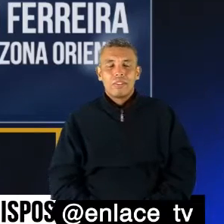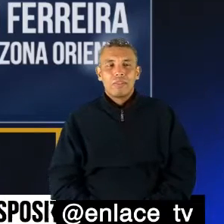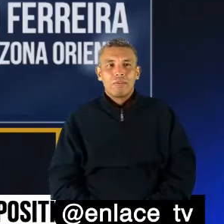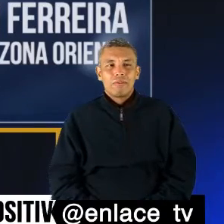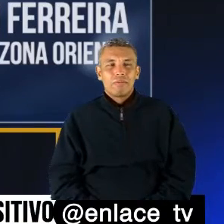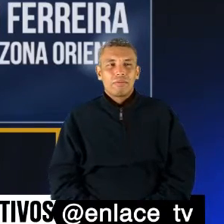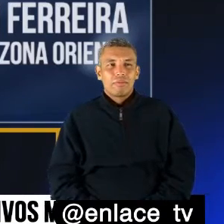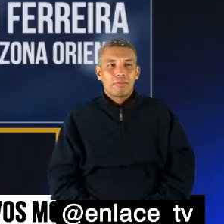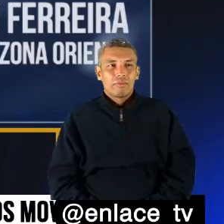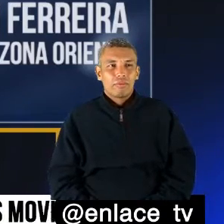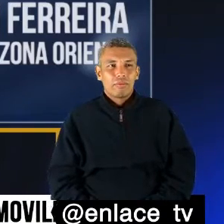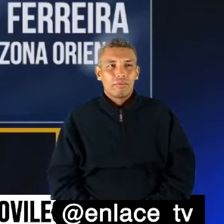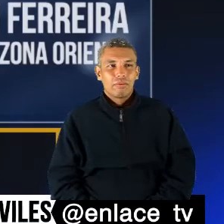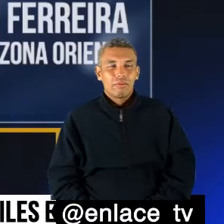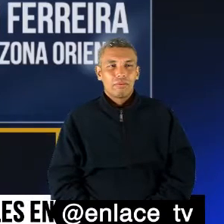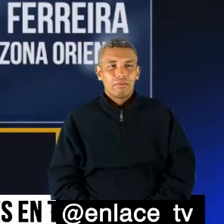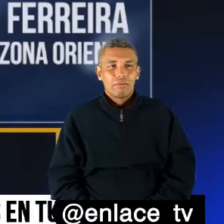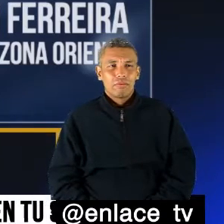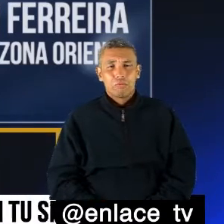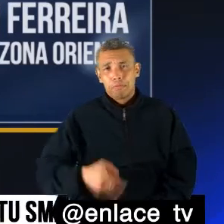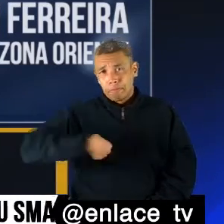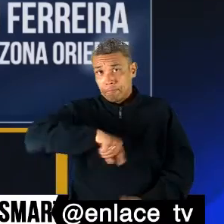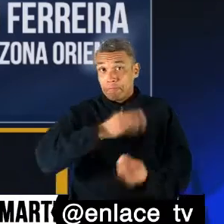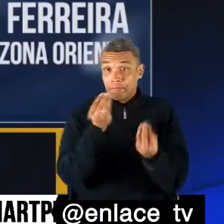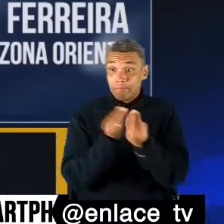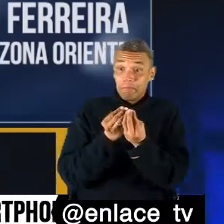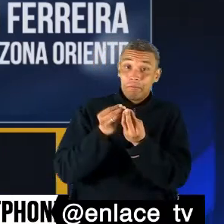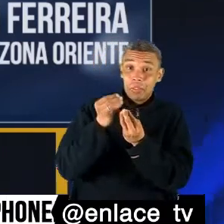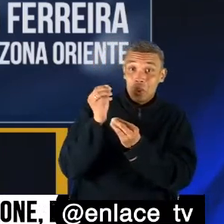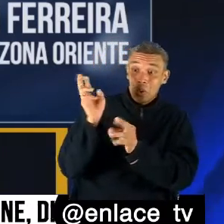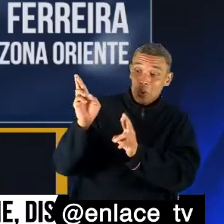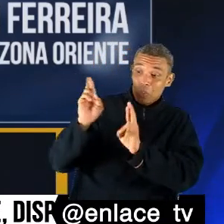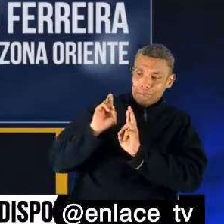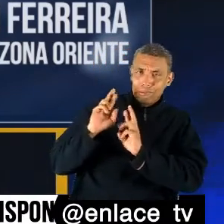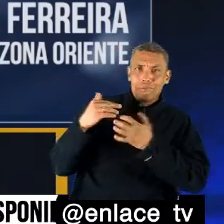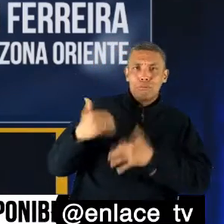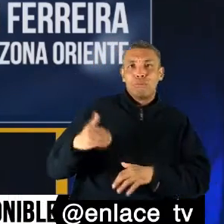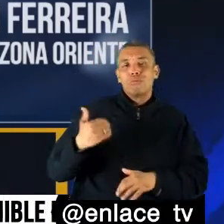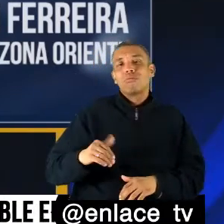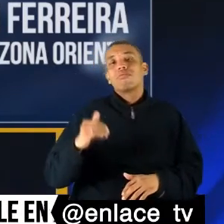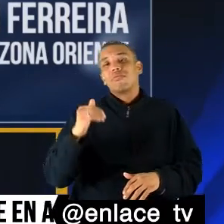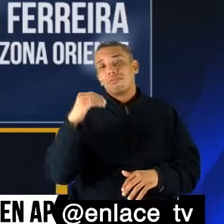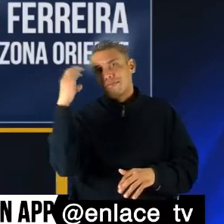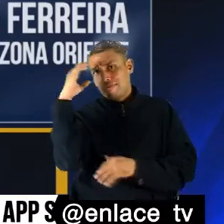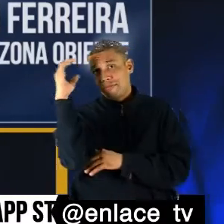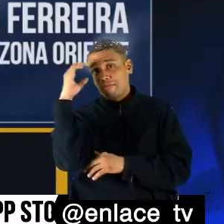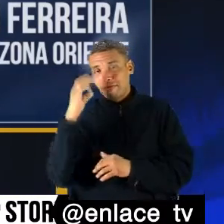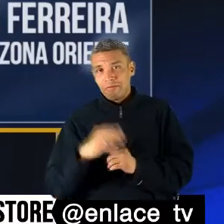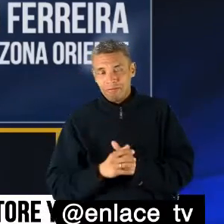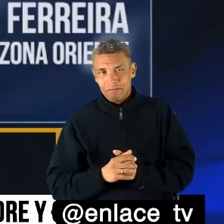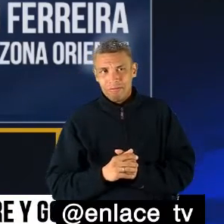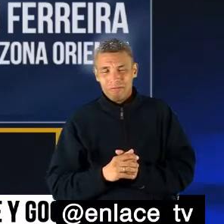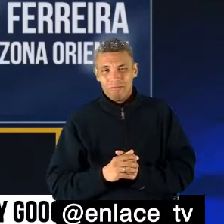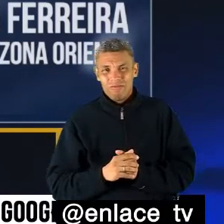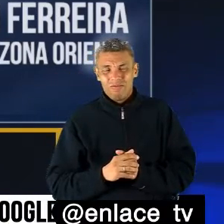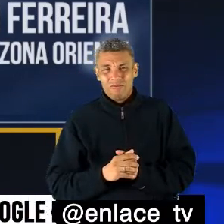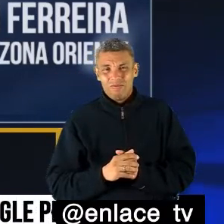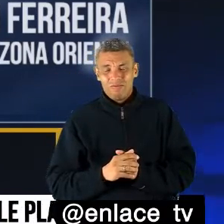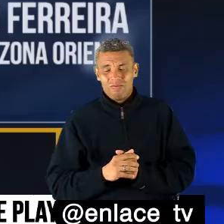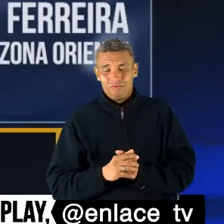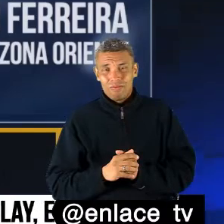Estamos por Colombia, definitivamente únicamente entraron 700 pilotos y pues bueno, empezamos la actividad de